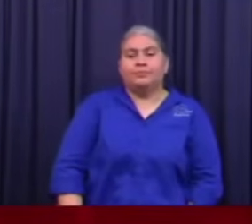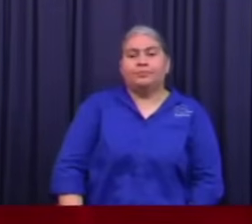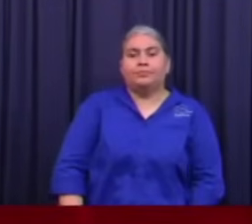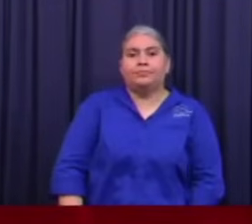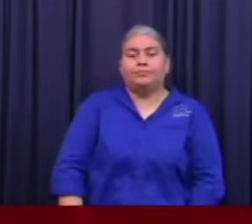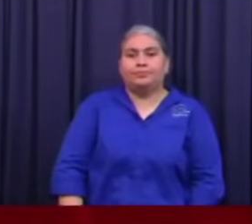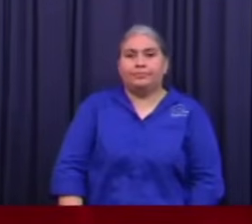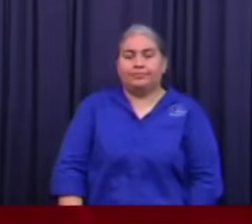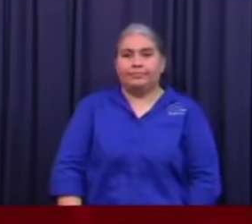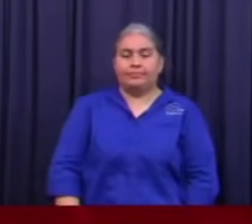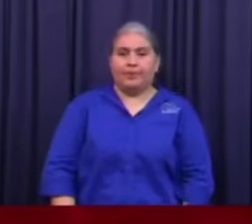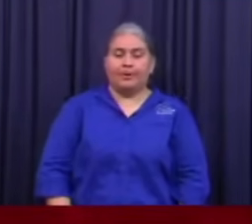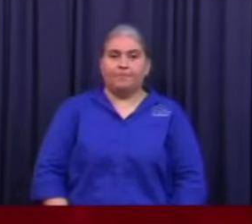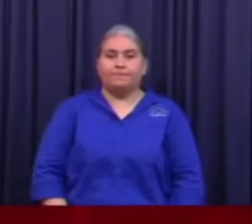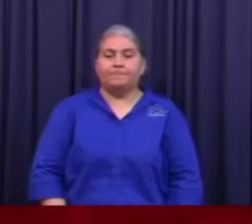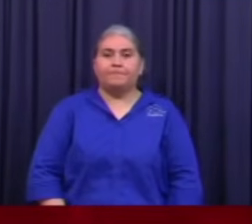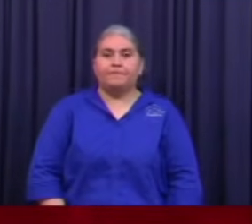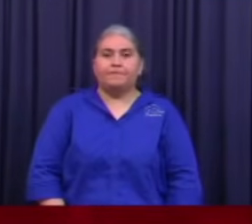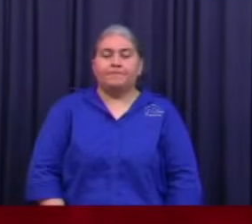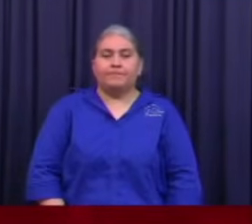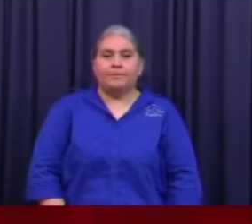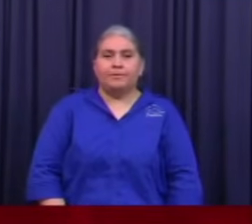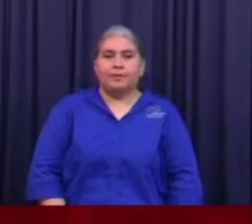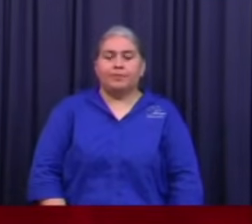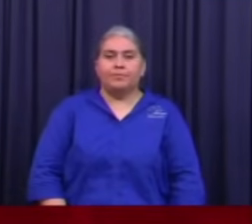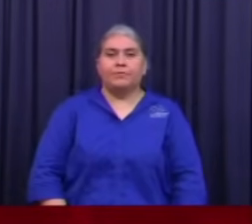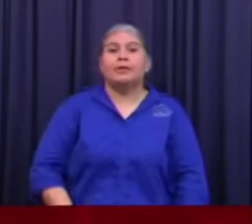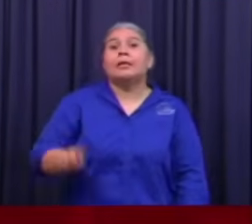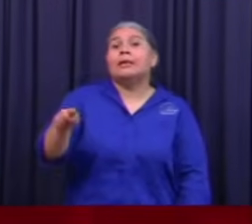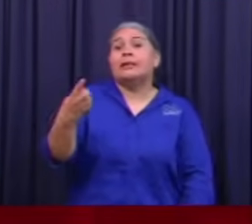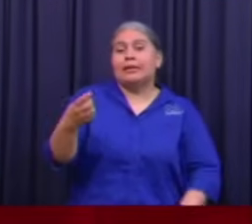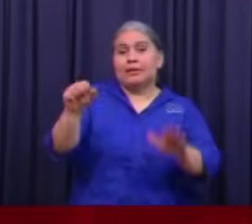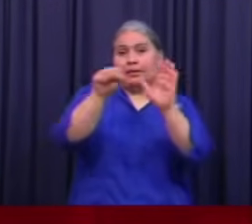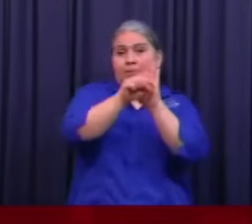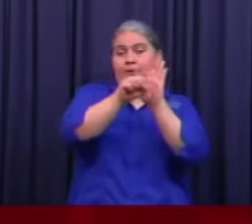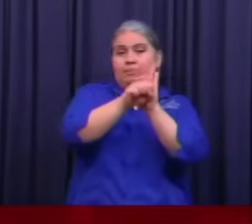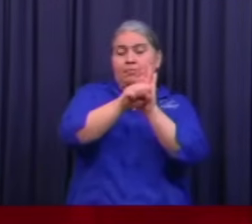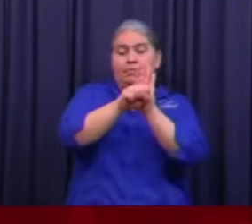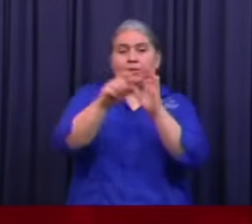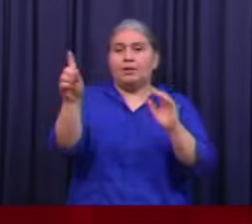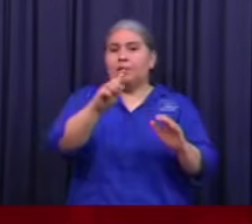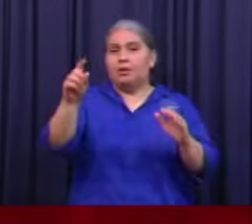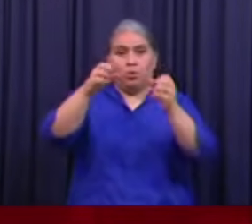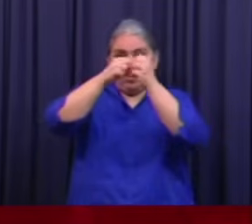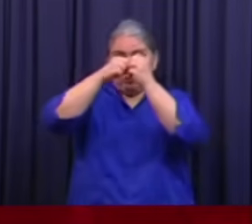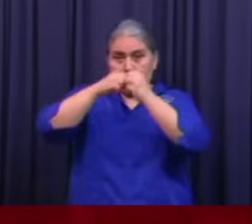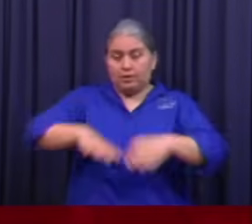ellas O sea a Quiénes les van a señalar en la frente para impedirles destrucción